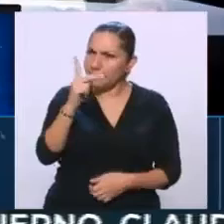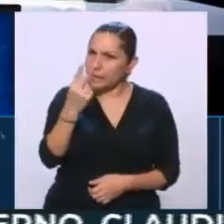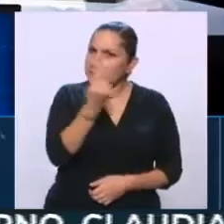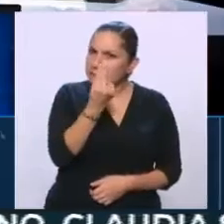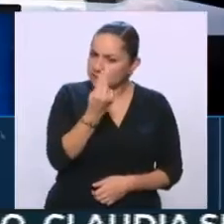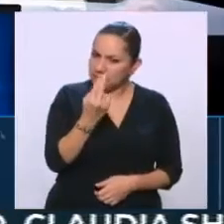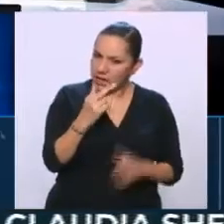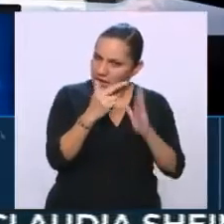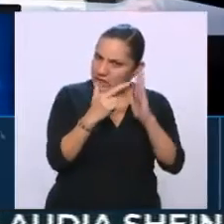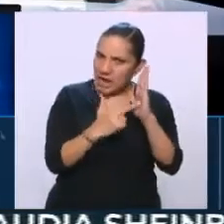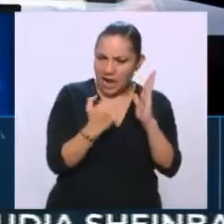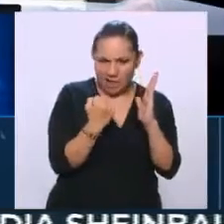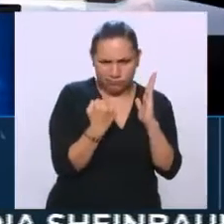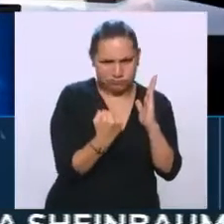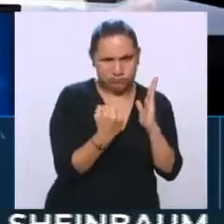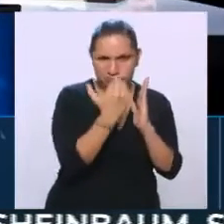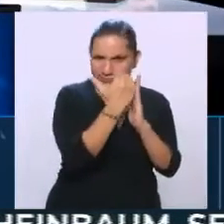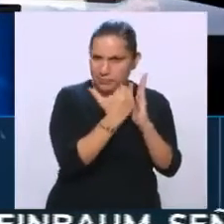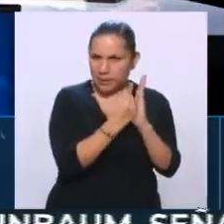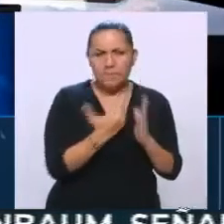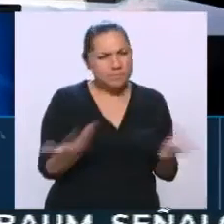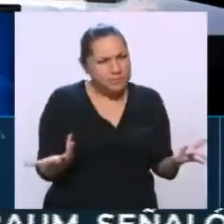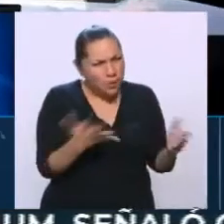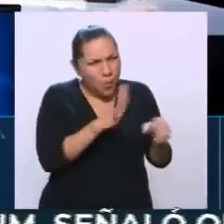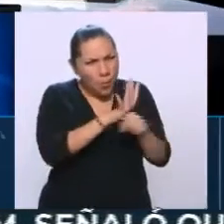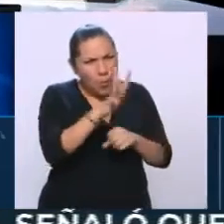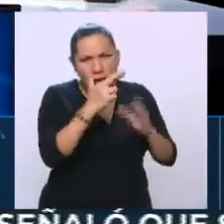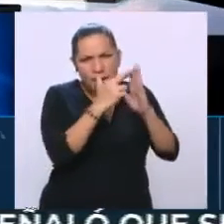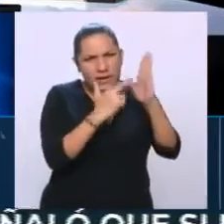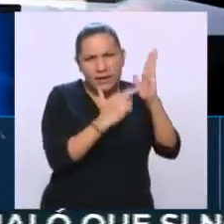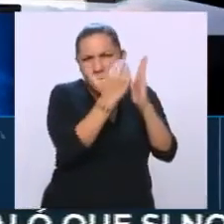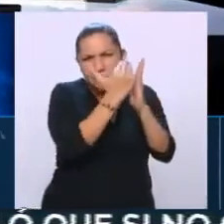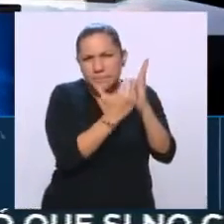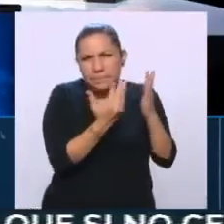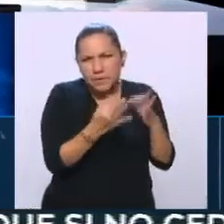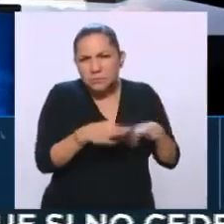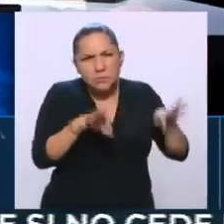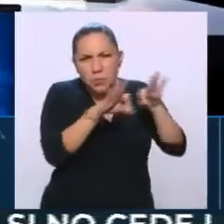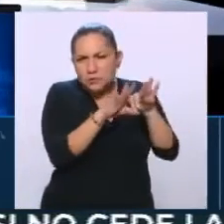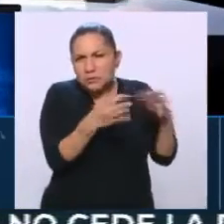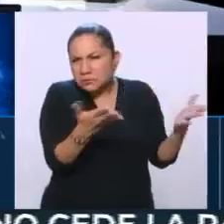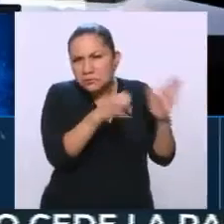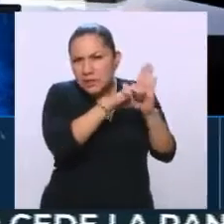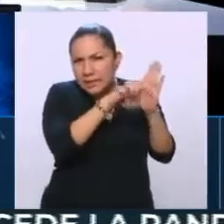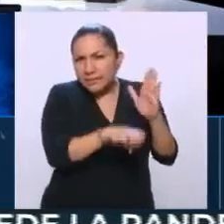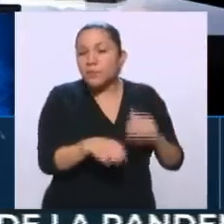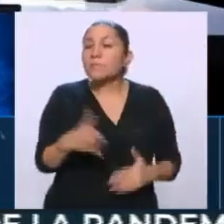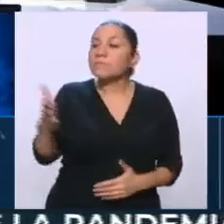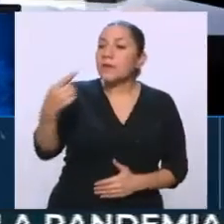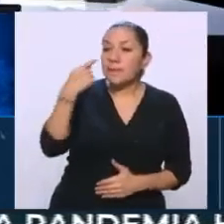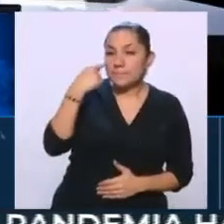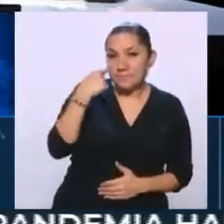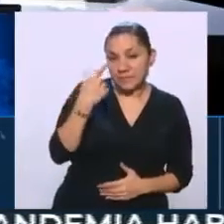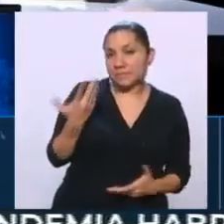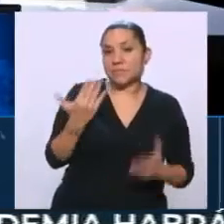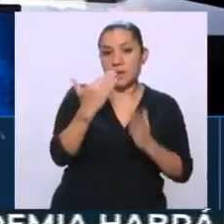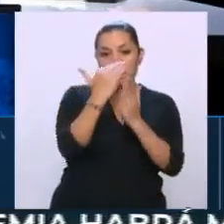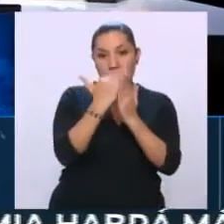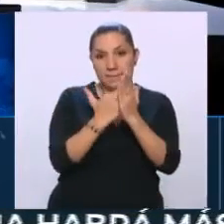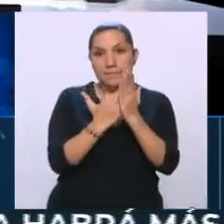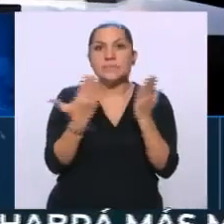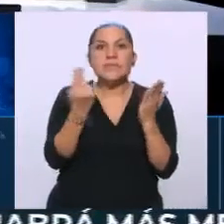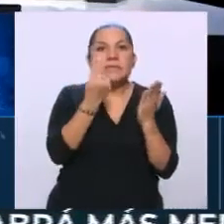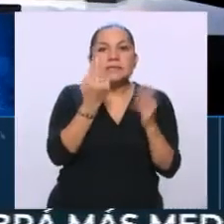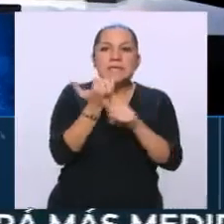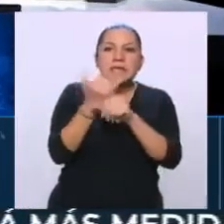ahí? Pues yo creo que primero que todo hay muchos datos con los cuales tú puedes dejar muy claro si la empresa está